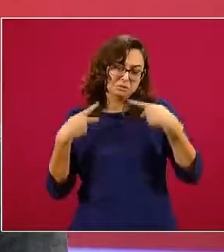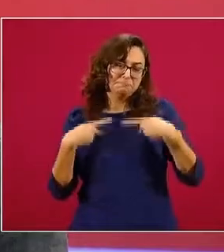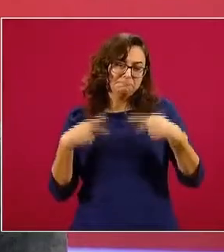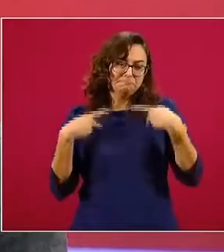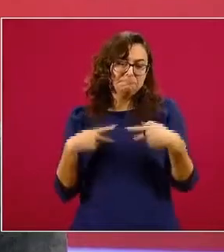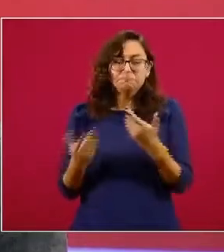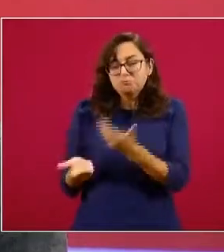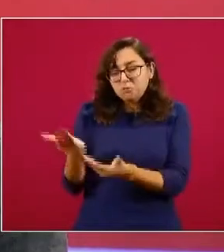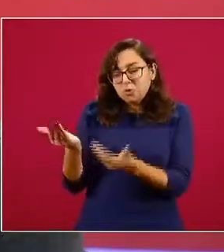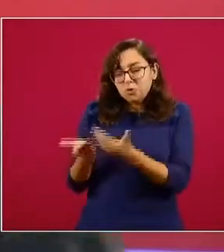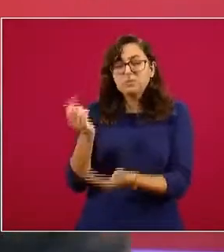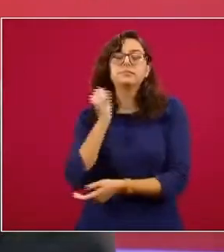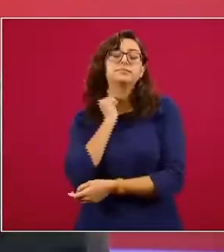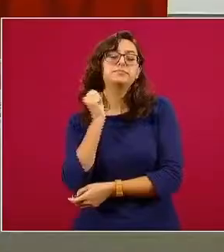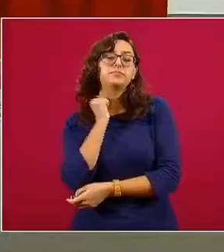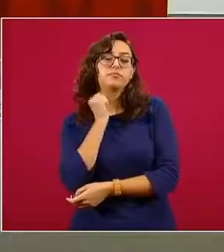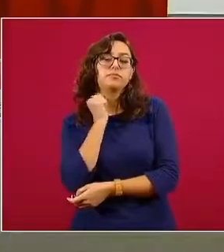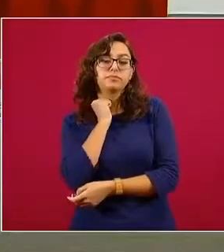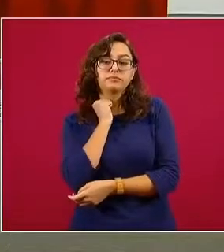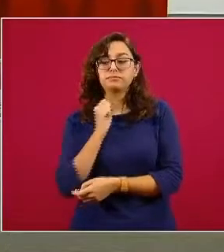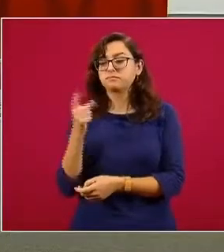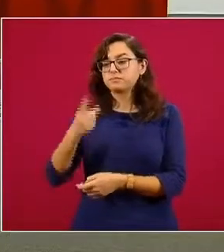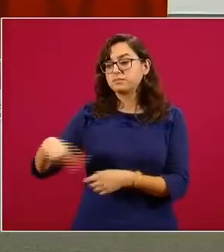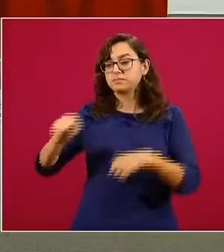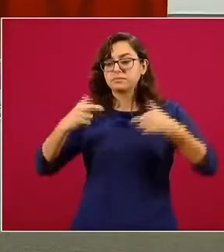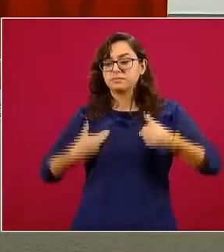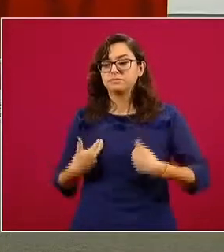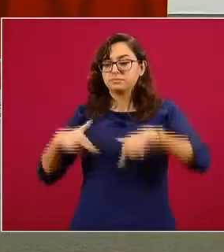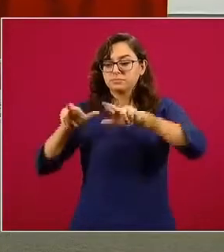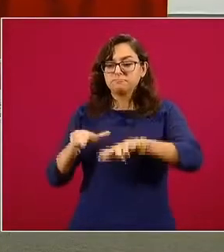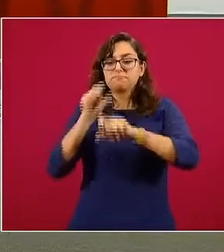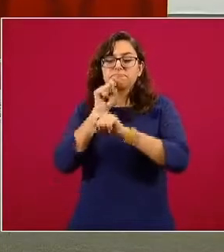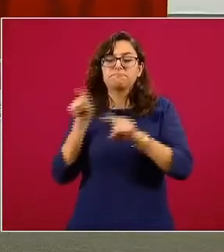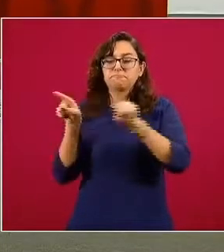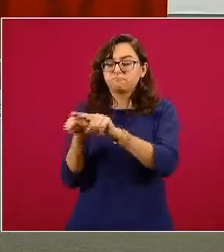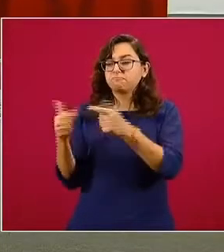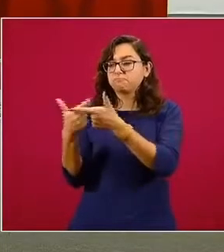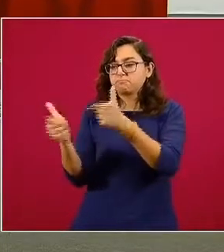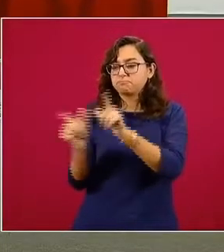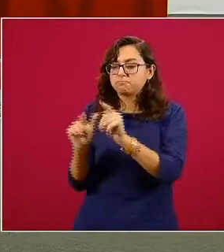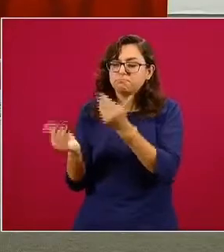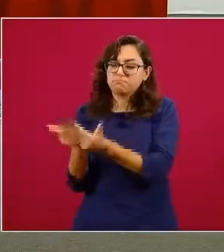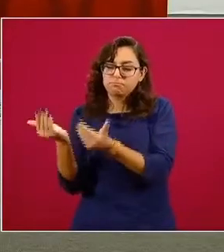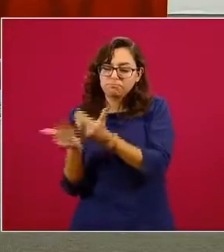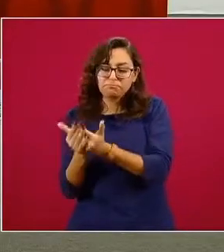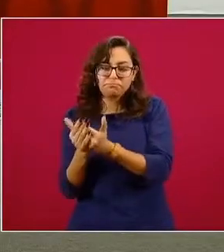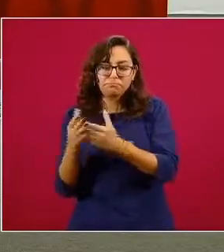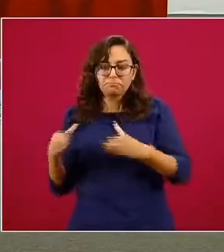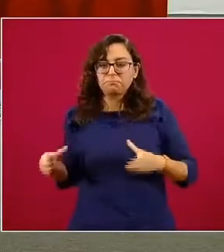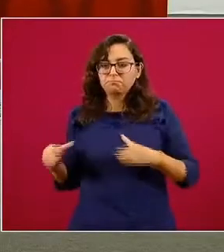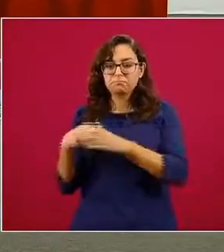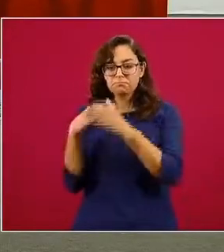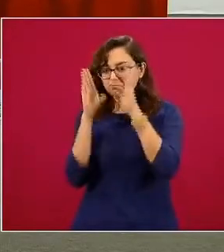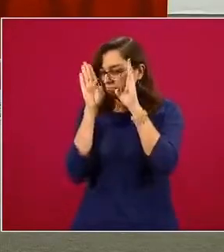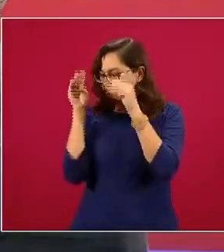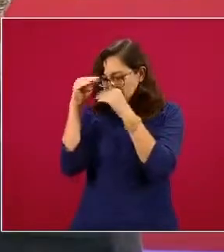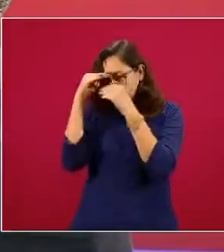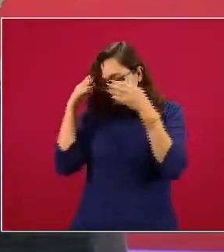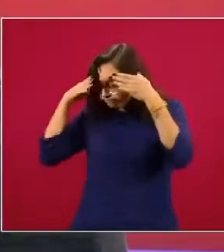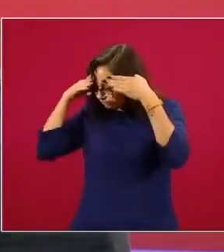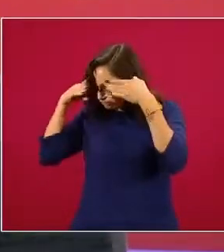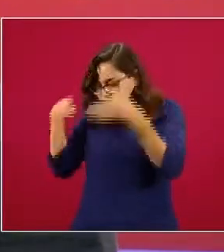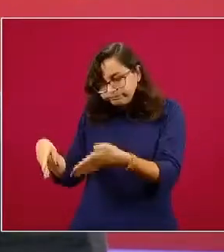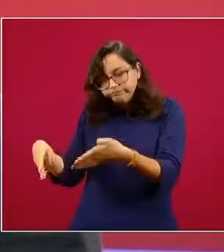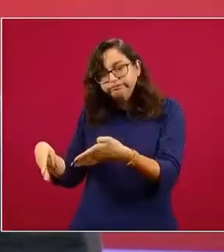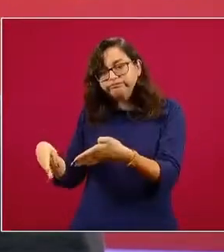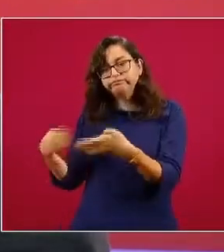social, esta a la que nos hemos referido en varias ocasiones, que pareciera estar encapsulada en una serie